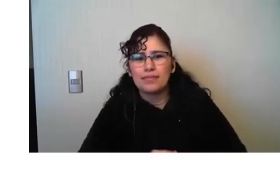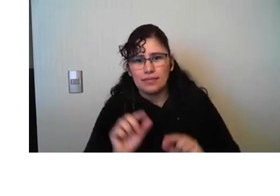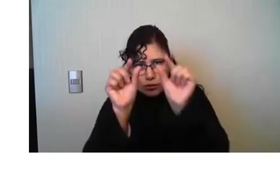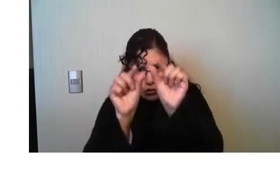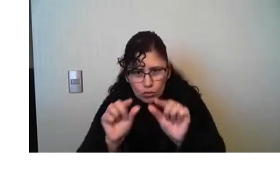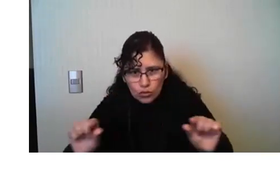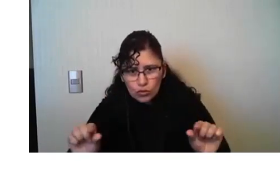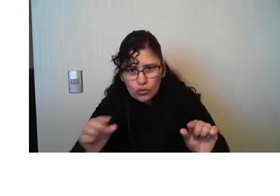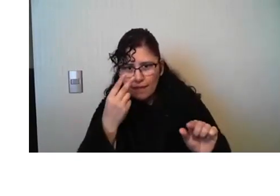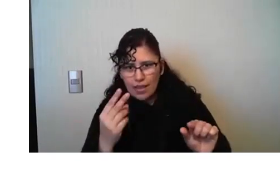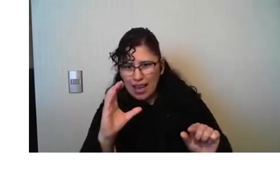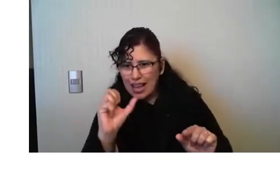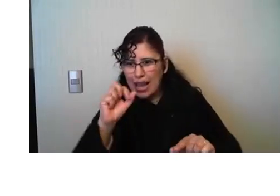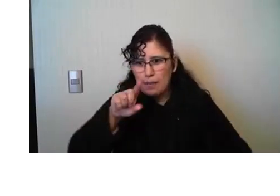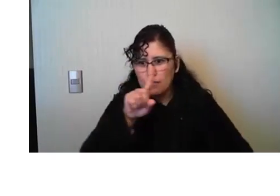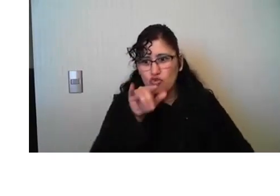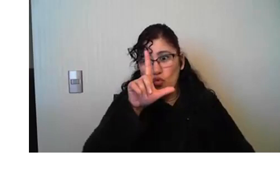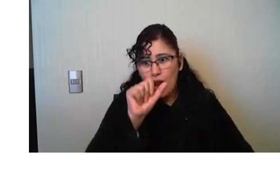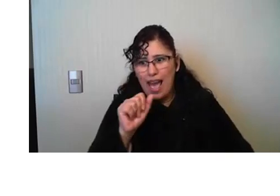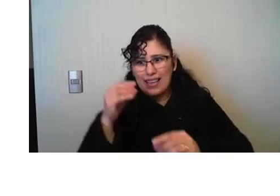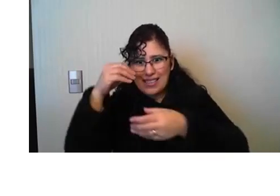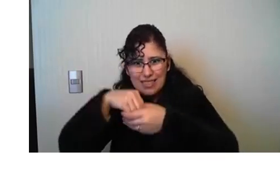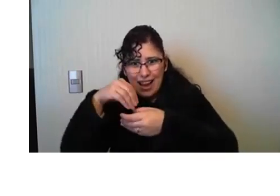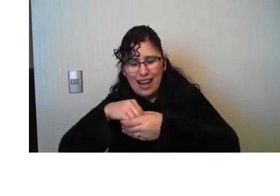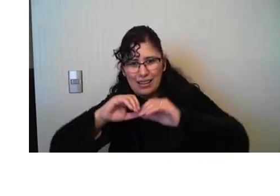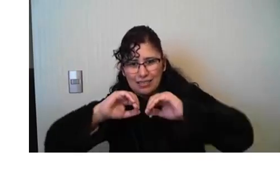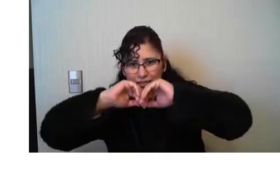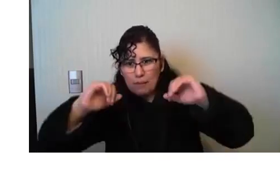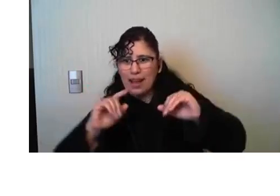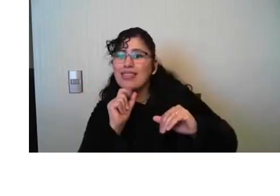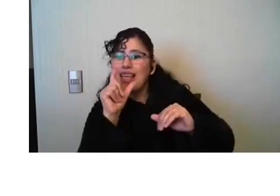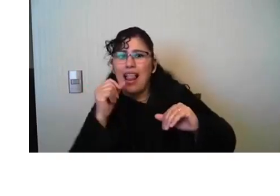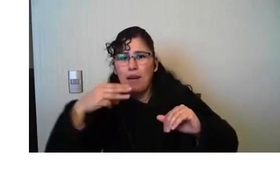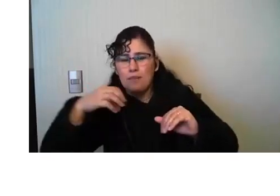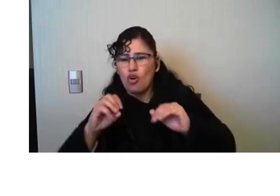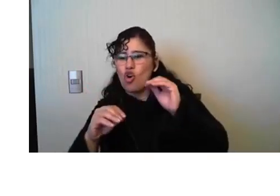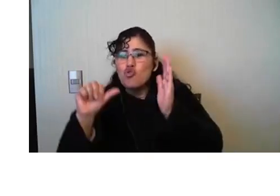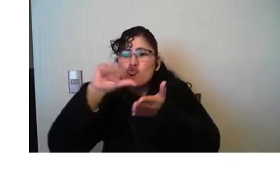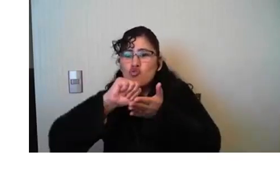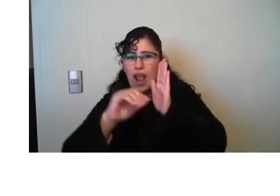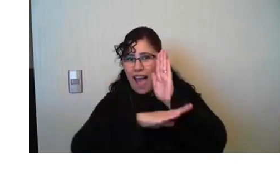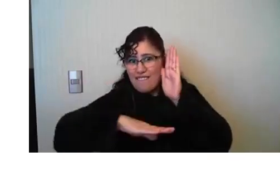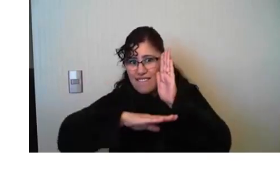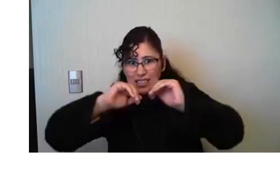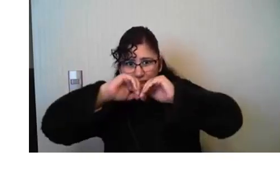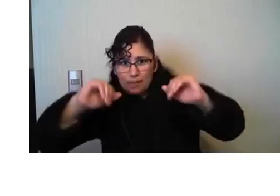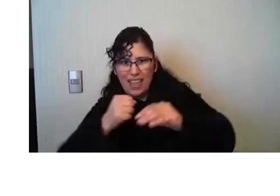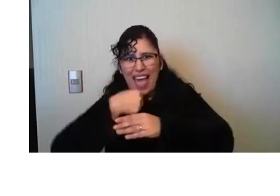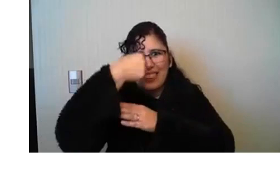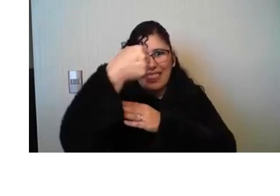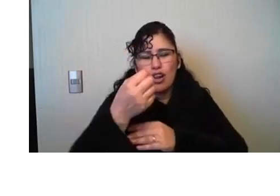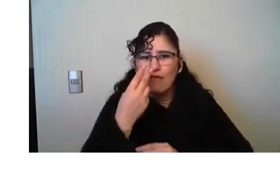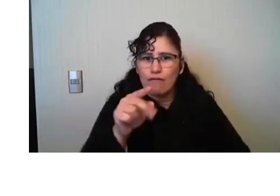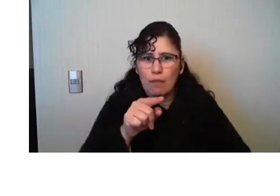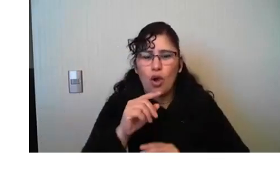La cápsula interna, separando el tálamo de estos elementos del núcleo de la base. Hacia anterior tenemos nuestro